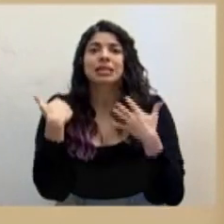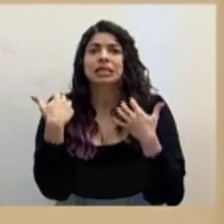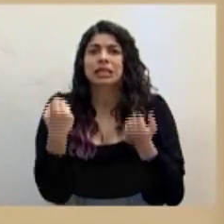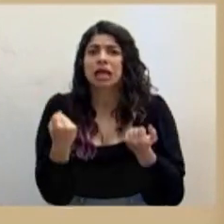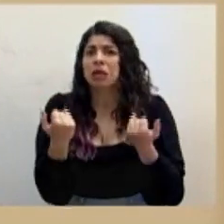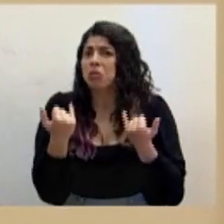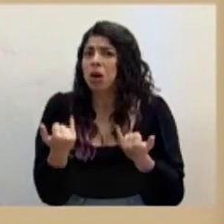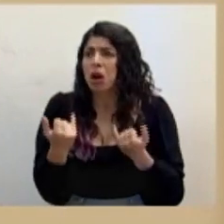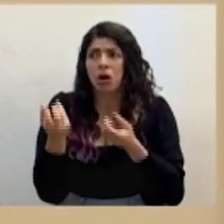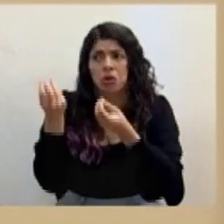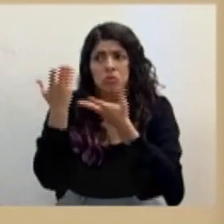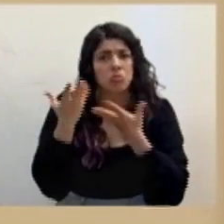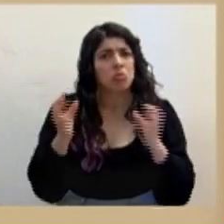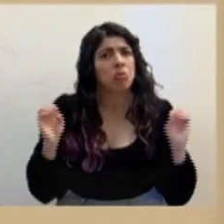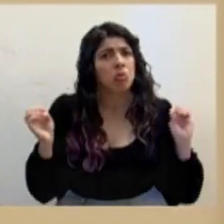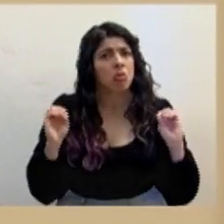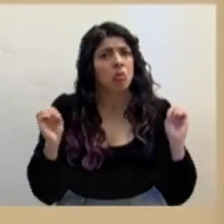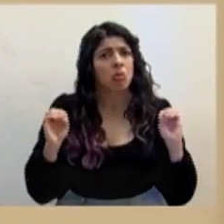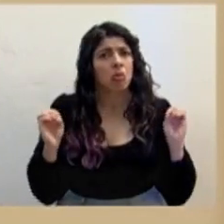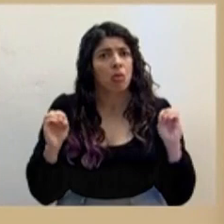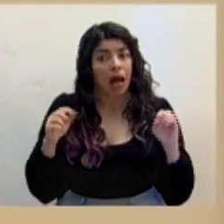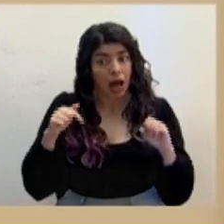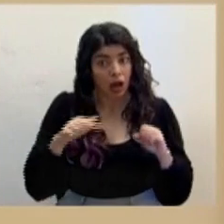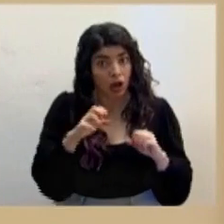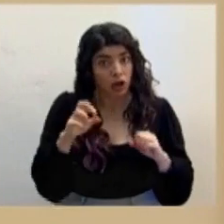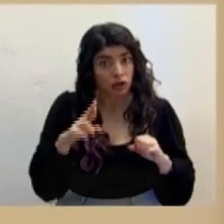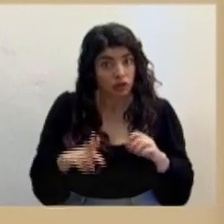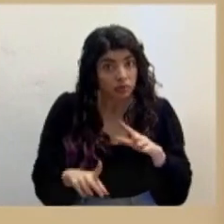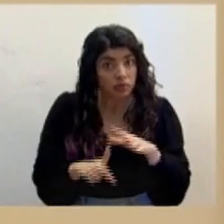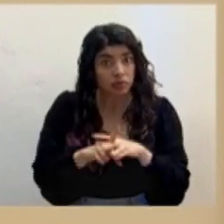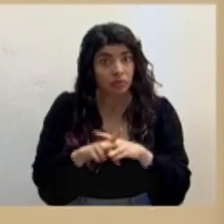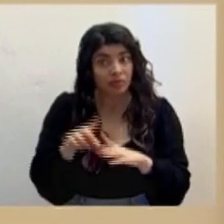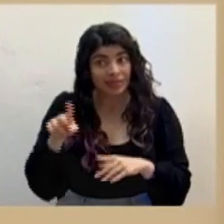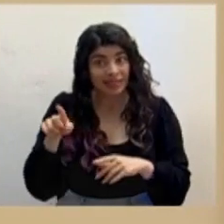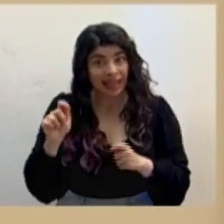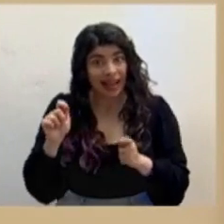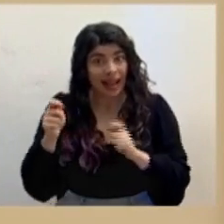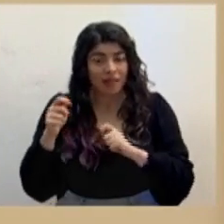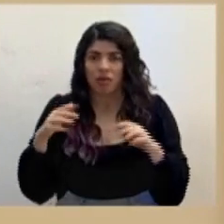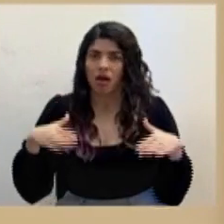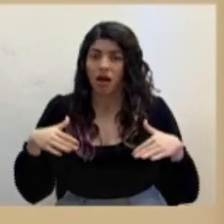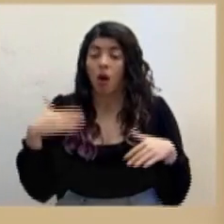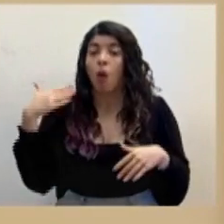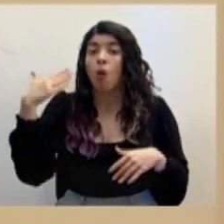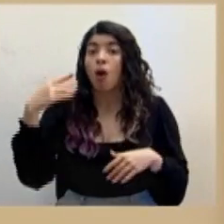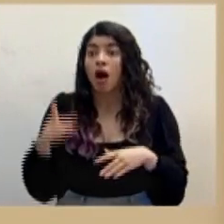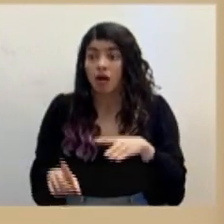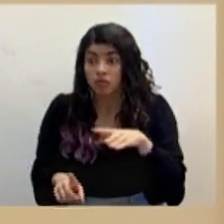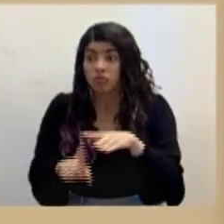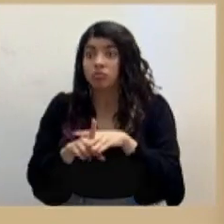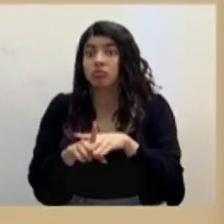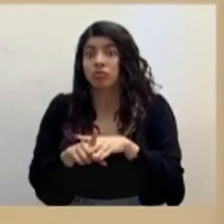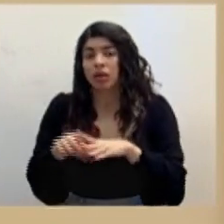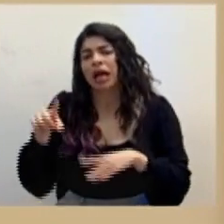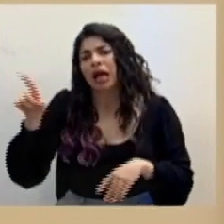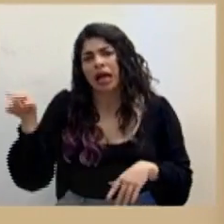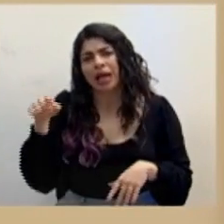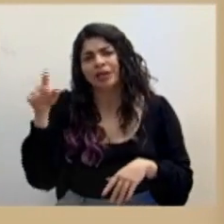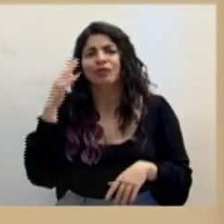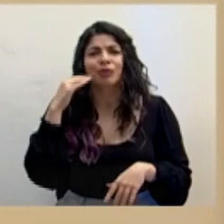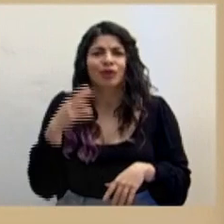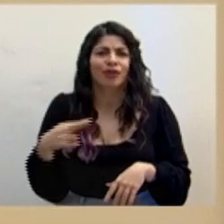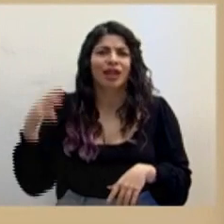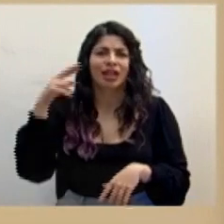no ha notificado aún que el país tenga circulación de esta variante. En el momento en el que esto ocurra, ellos como ente